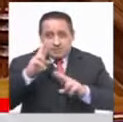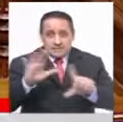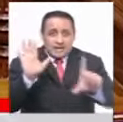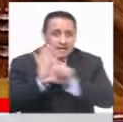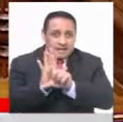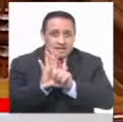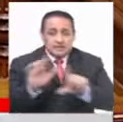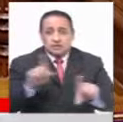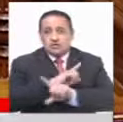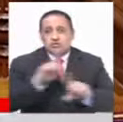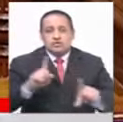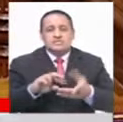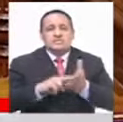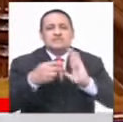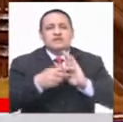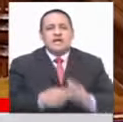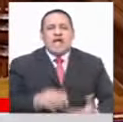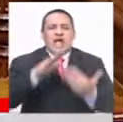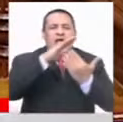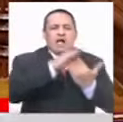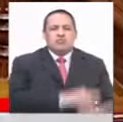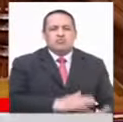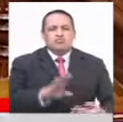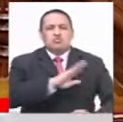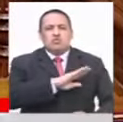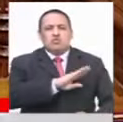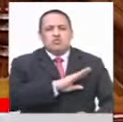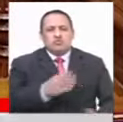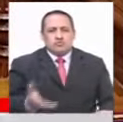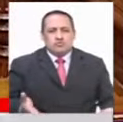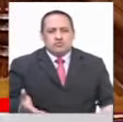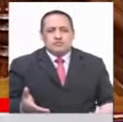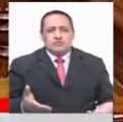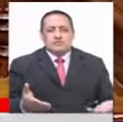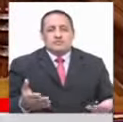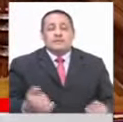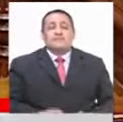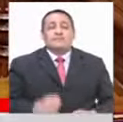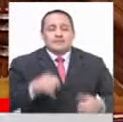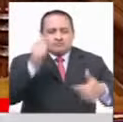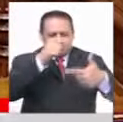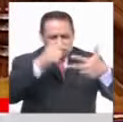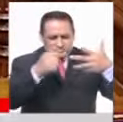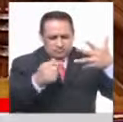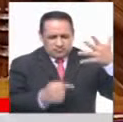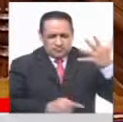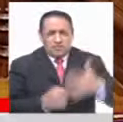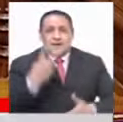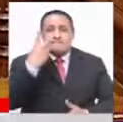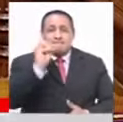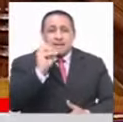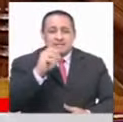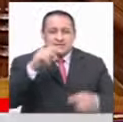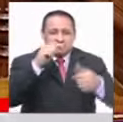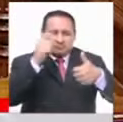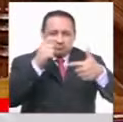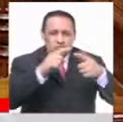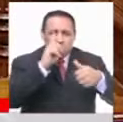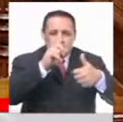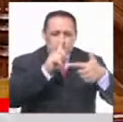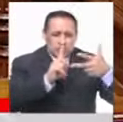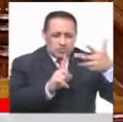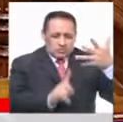esencial solo conduce al abuso y a la arbitrariedad. Los 20 puntos que contiene la moción dan a